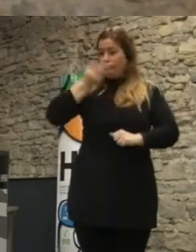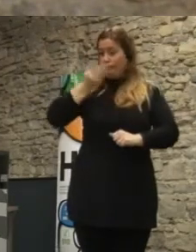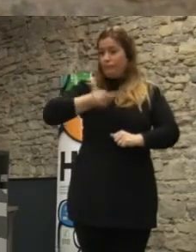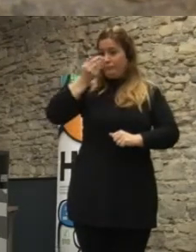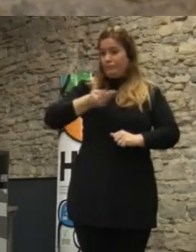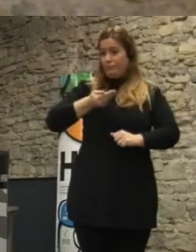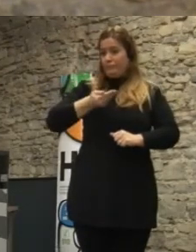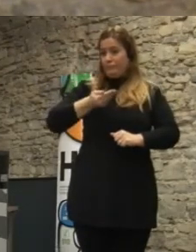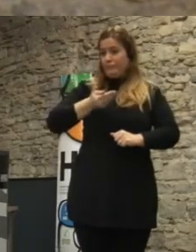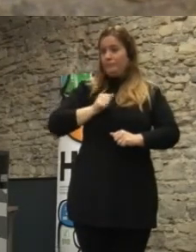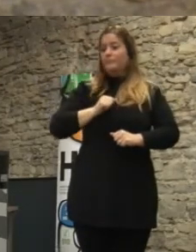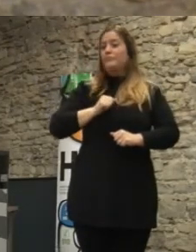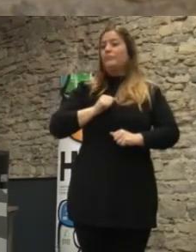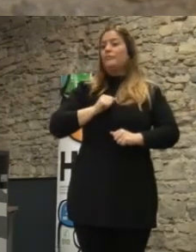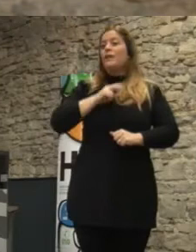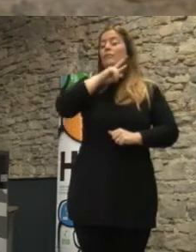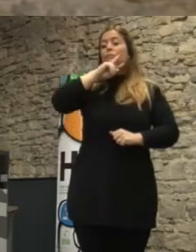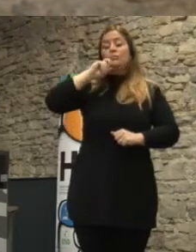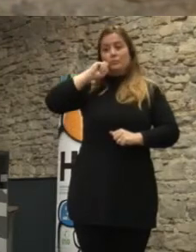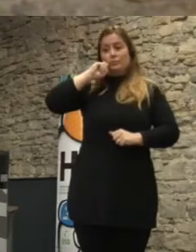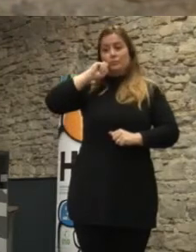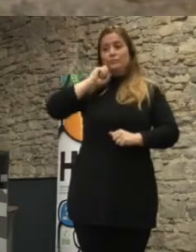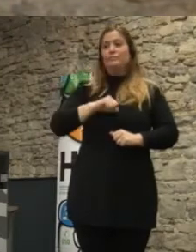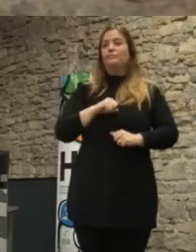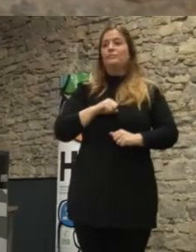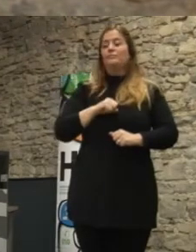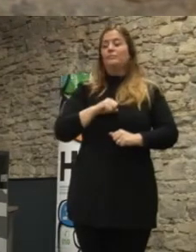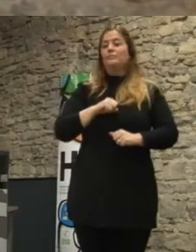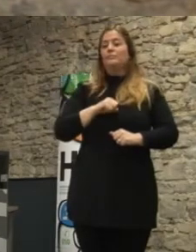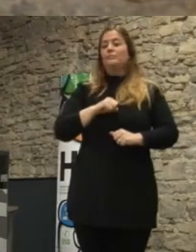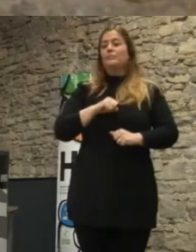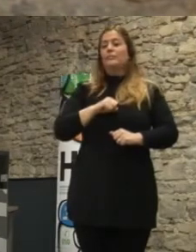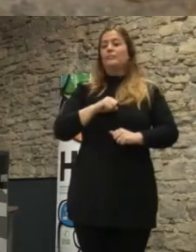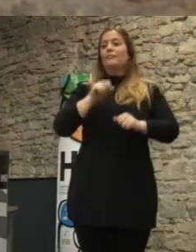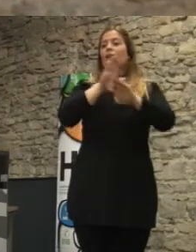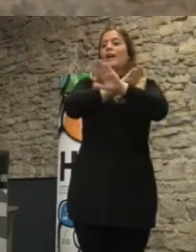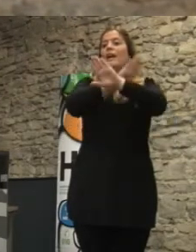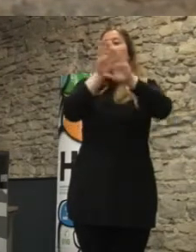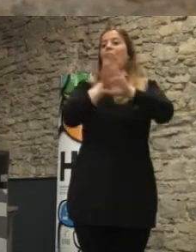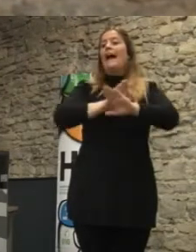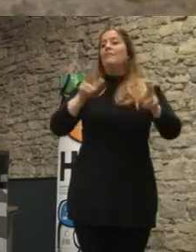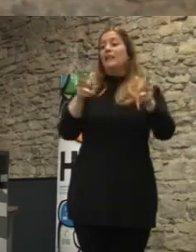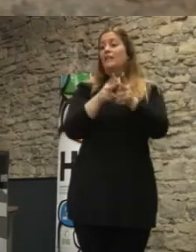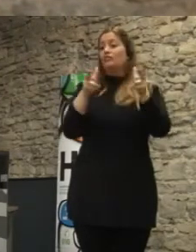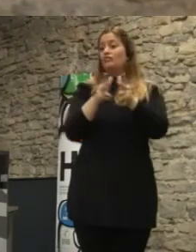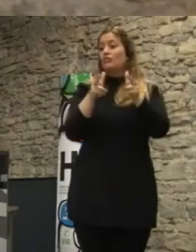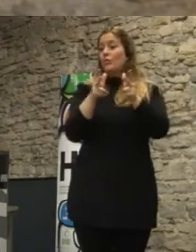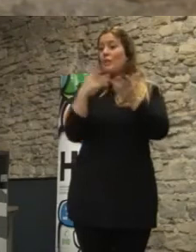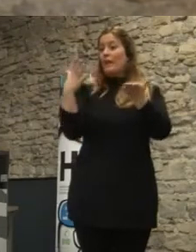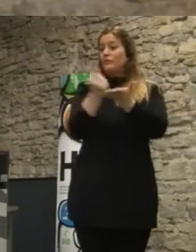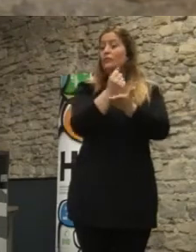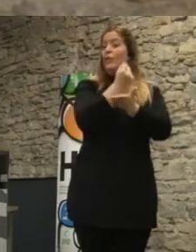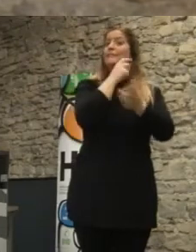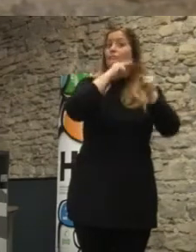oso garrantzitsuak, ba, herritarren beharrei erantzuteko, eta